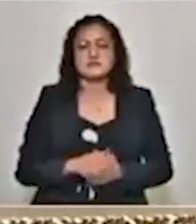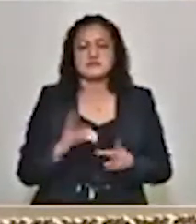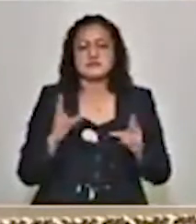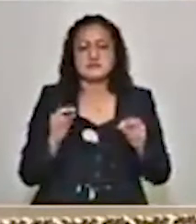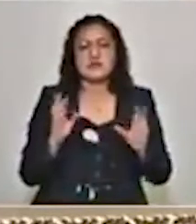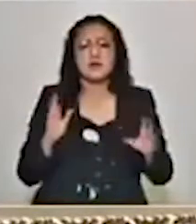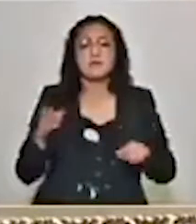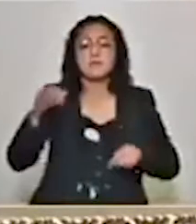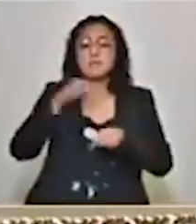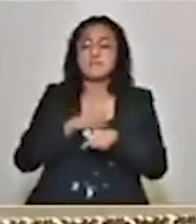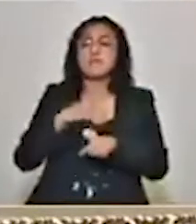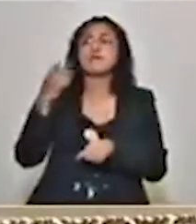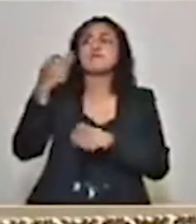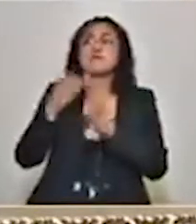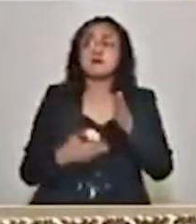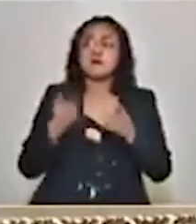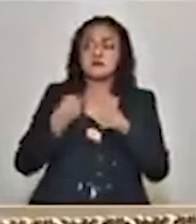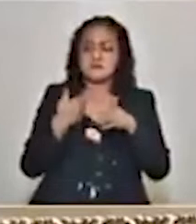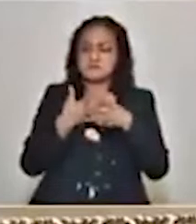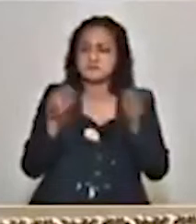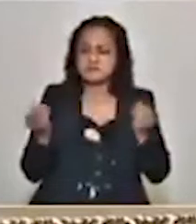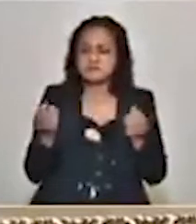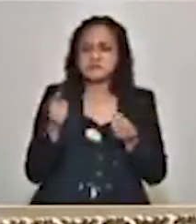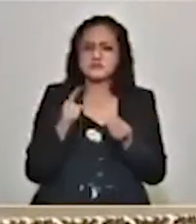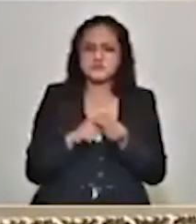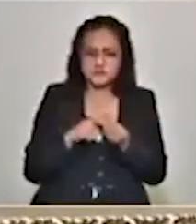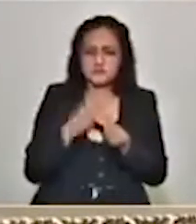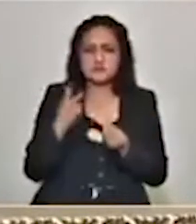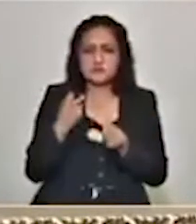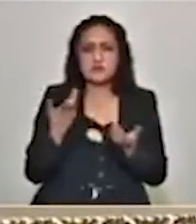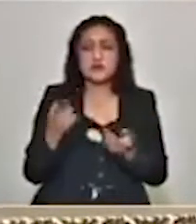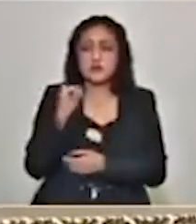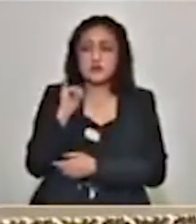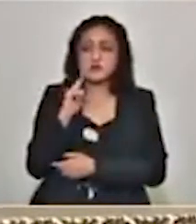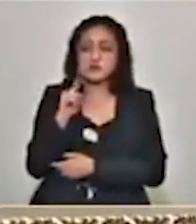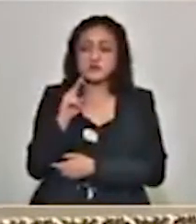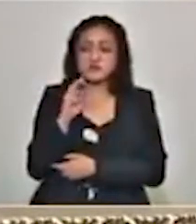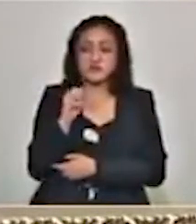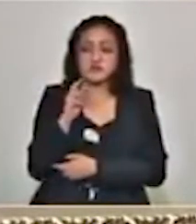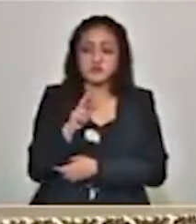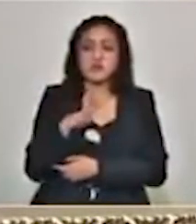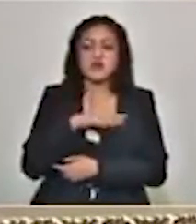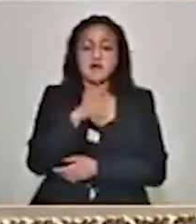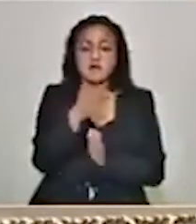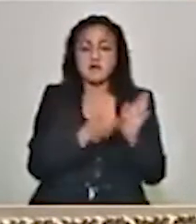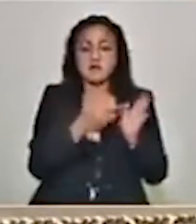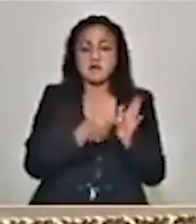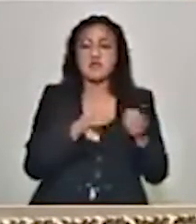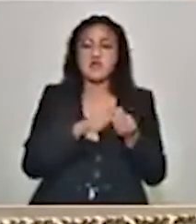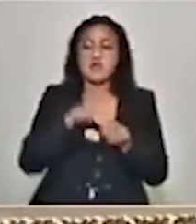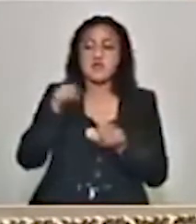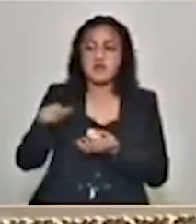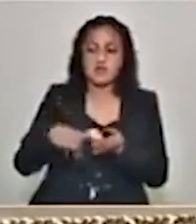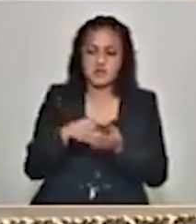se pusieron piezas porque se habían desaparecido. Por cierto, en Izúcar de Matamoros se encontró un taller donde estaban esas